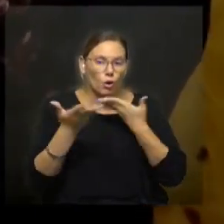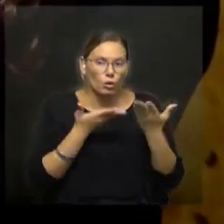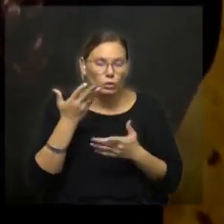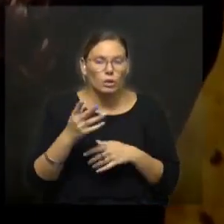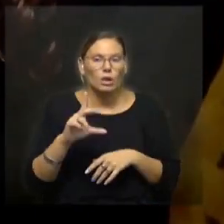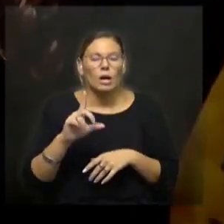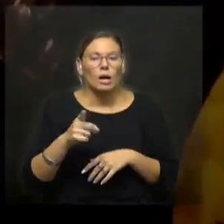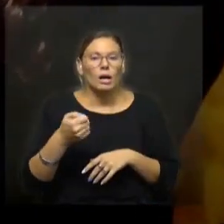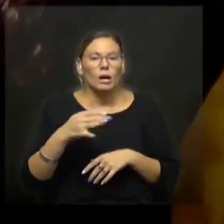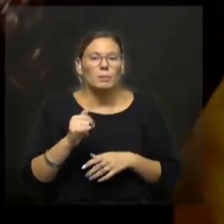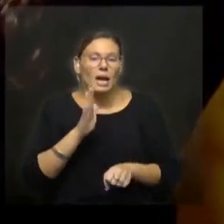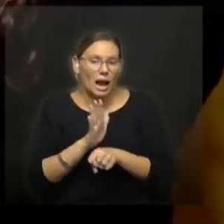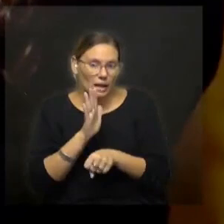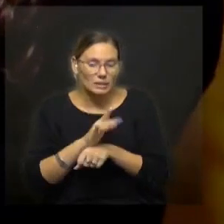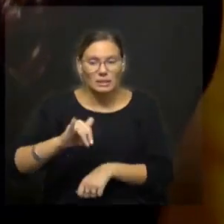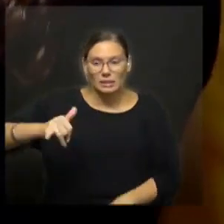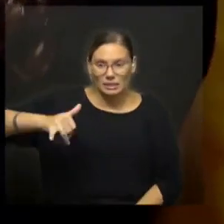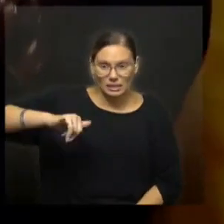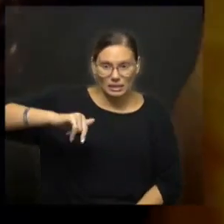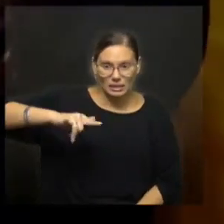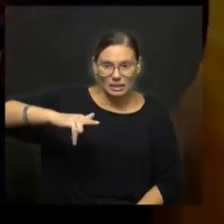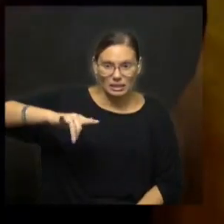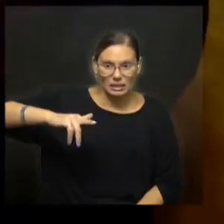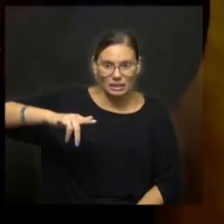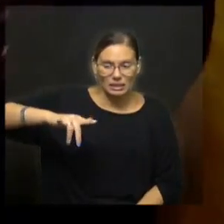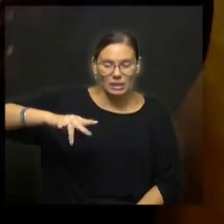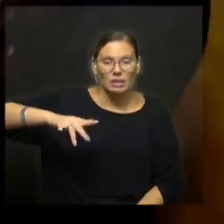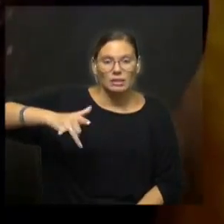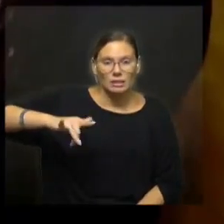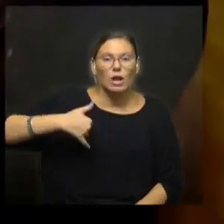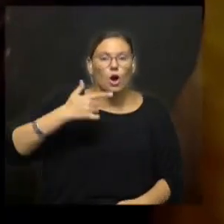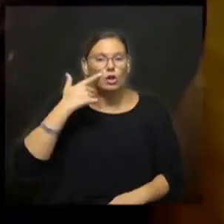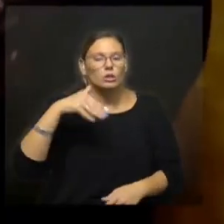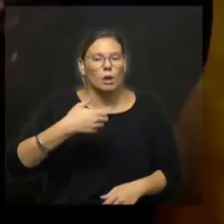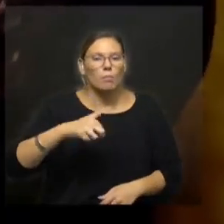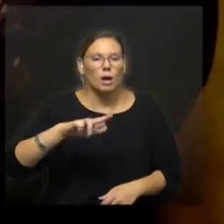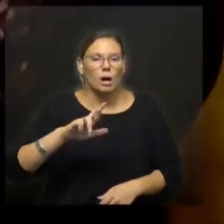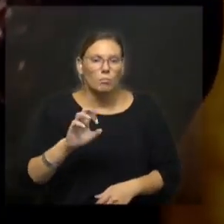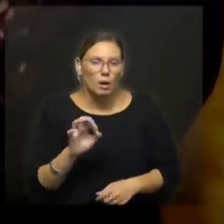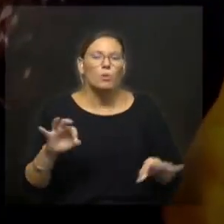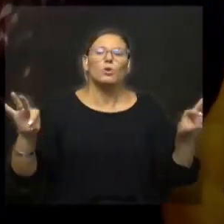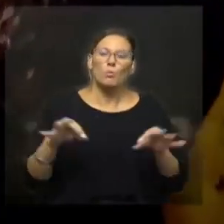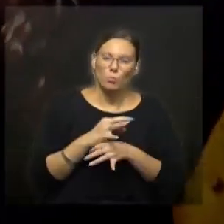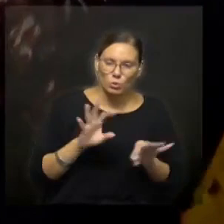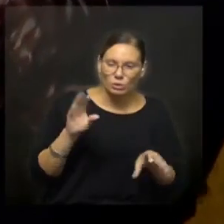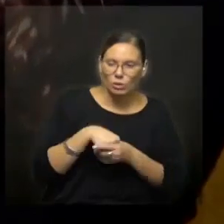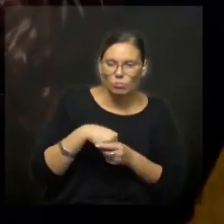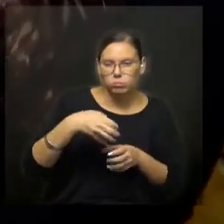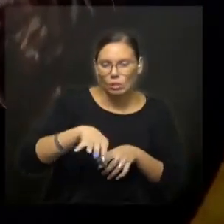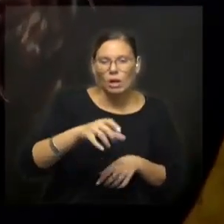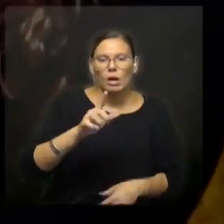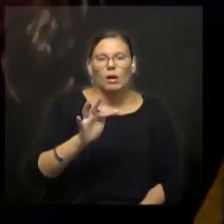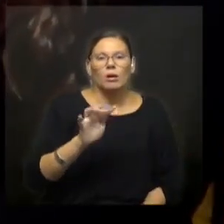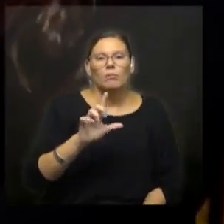actriz, titiritera. Conocíamos a Mauro como uno de los grandes músicos de este país, especialmente en el flamenco. También en